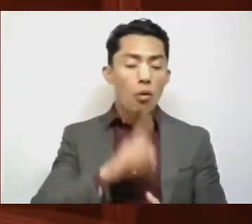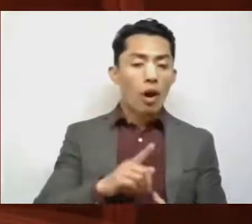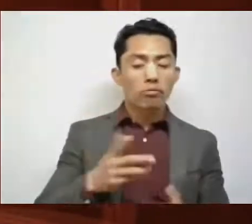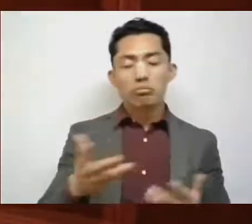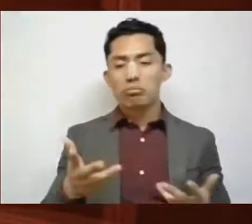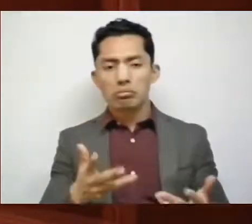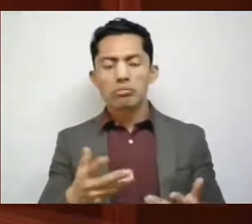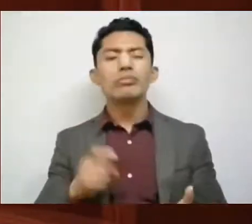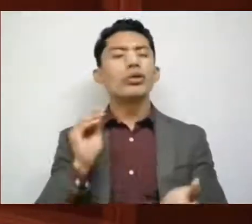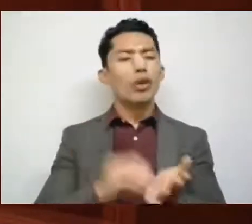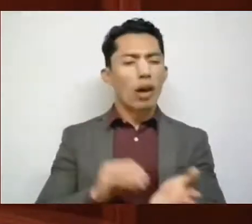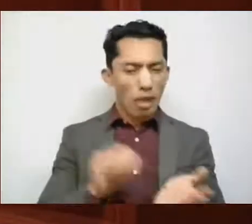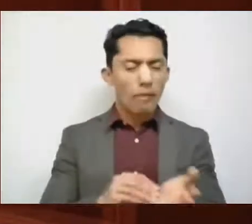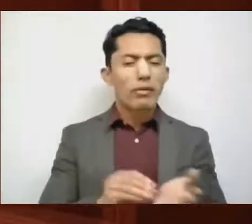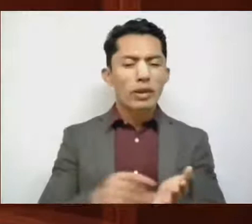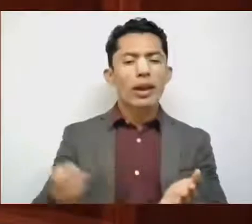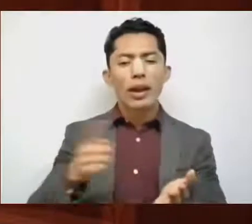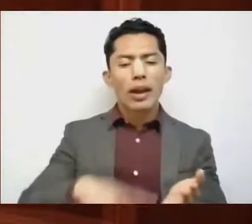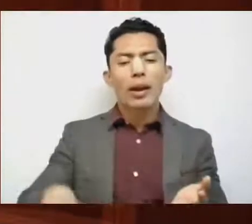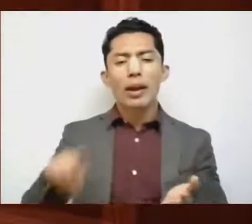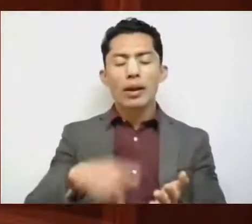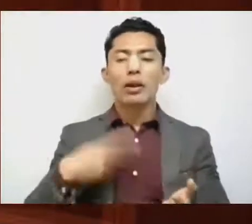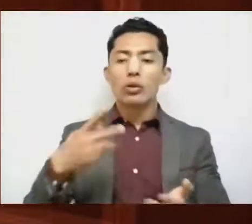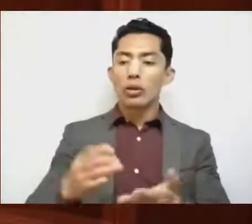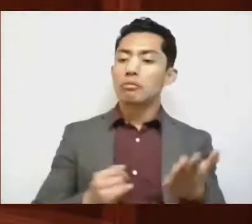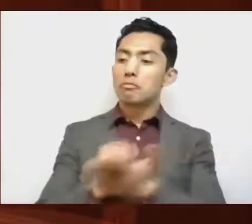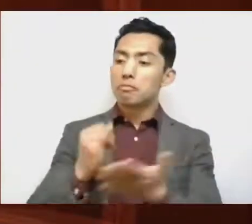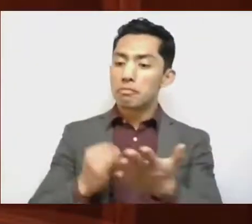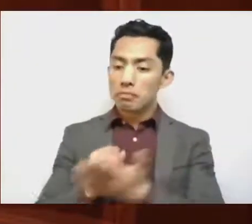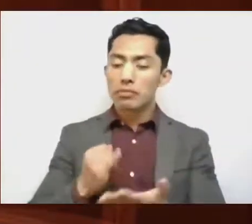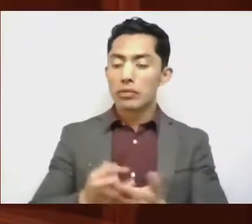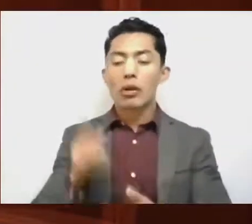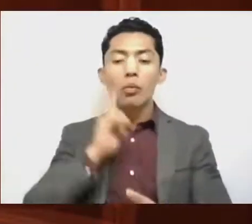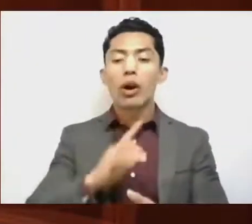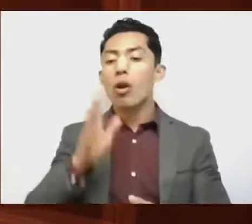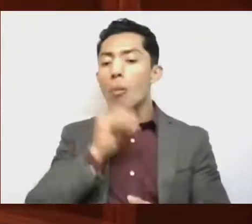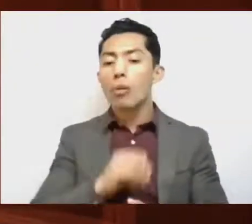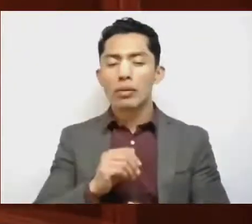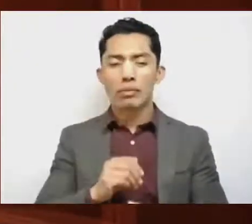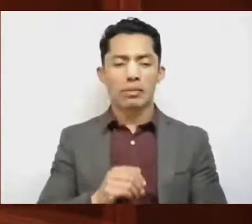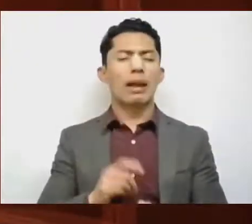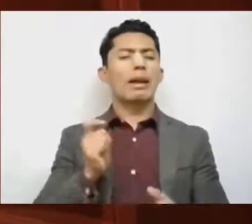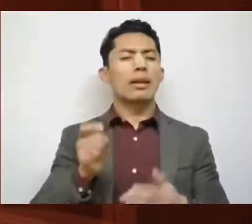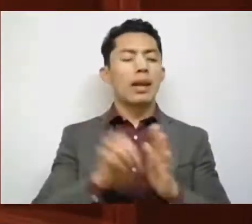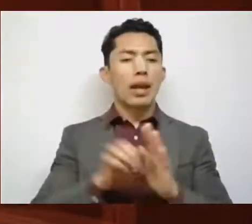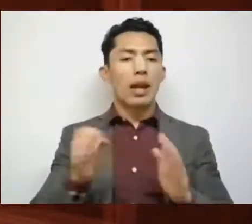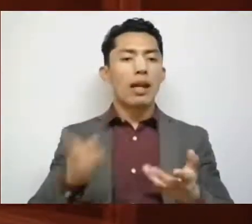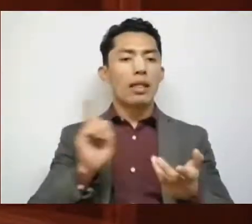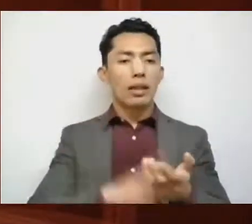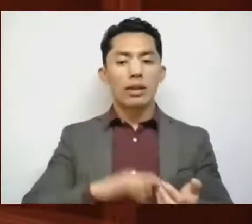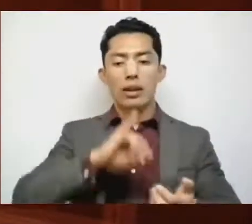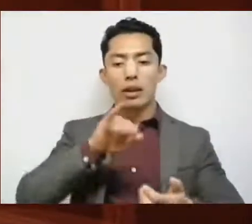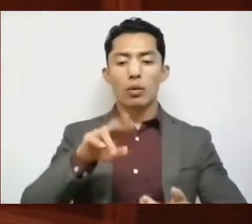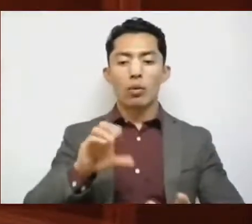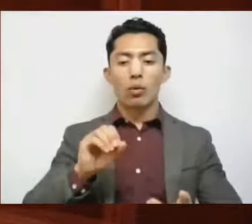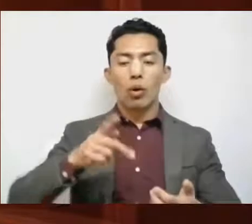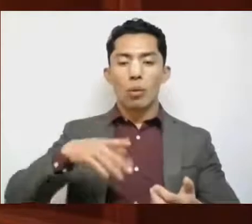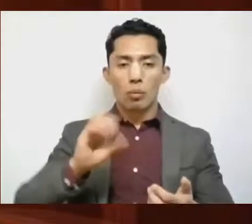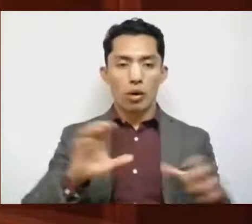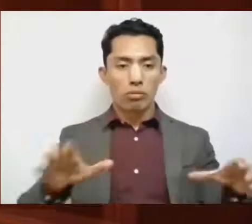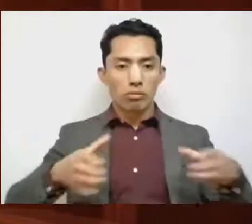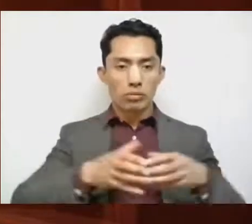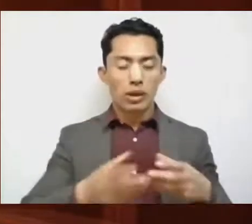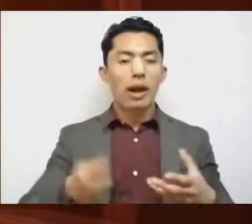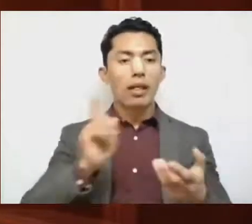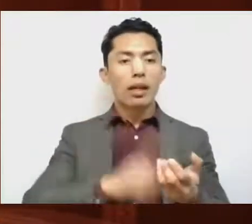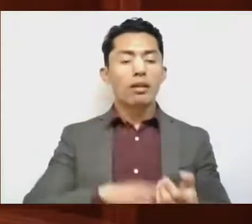sigue reservando las posiciones de poder y decisión. Tal es el caso de la Junta de Coordinación Política, constituida